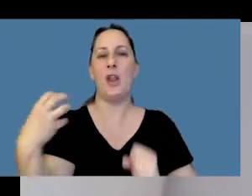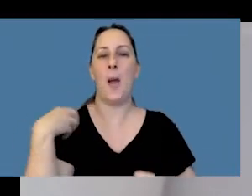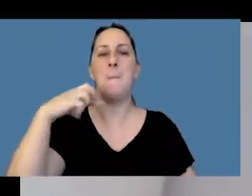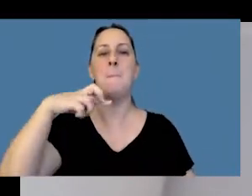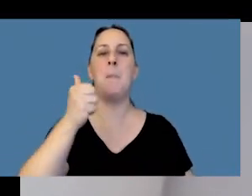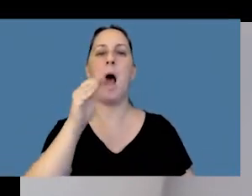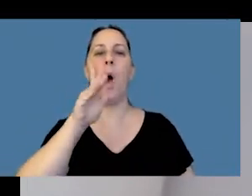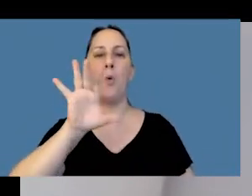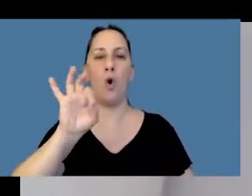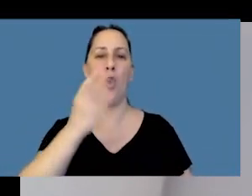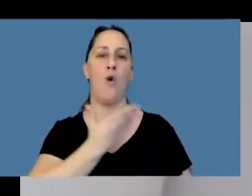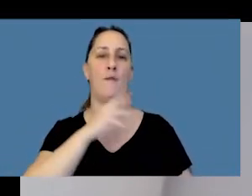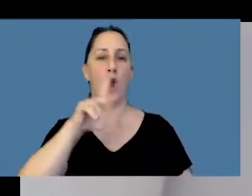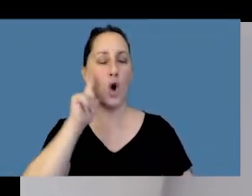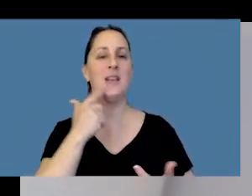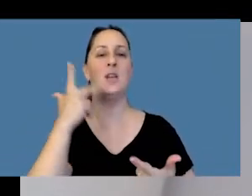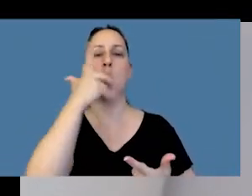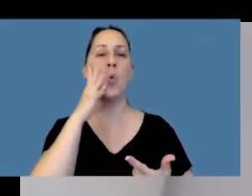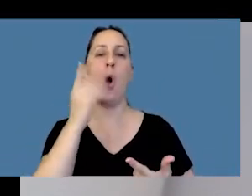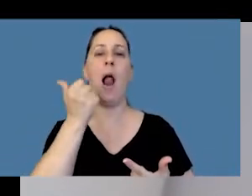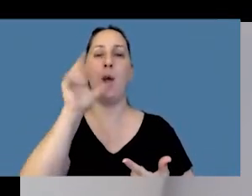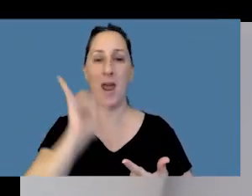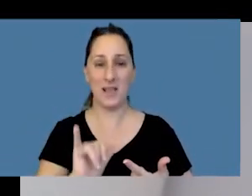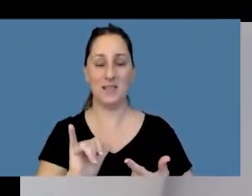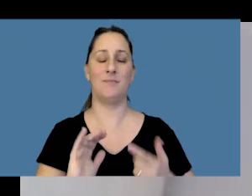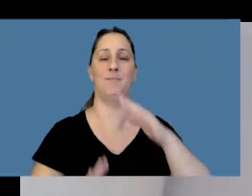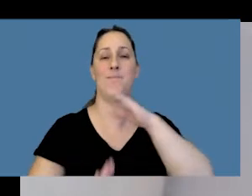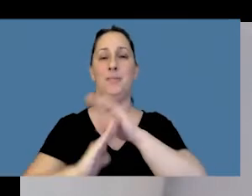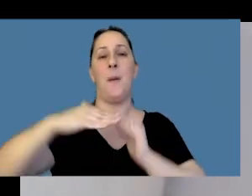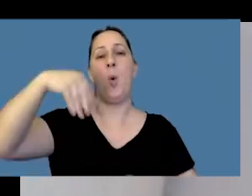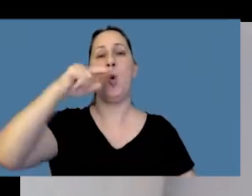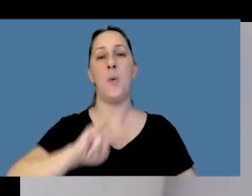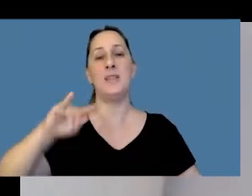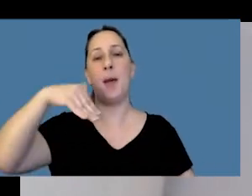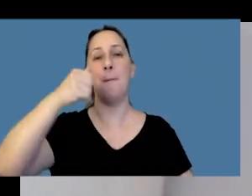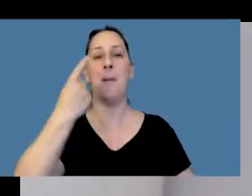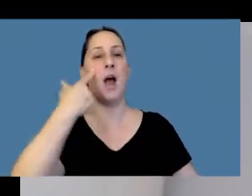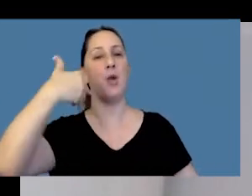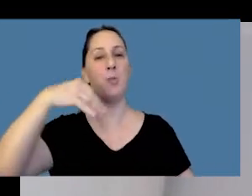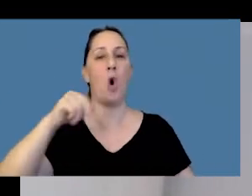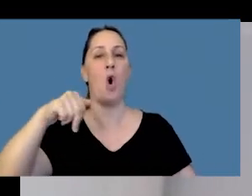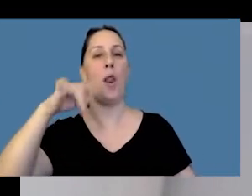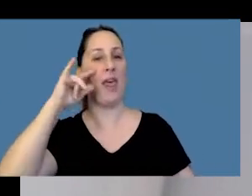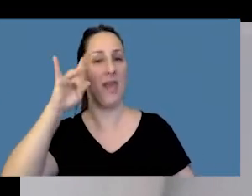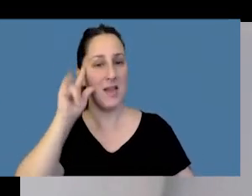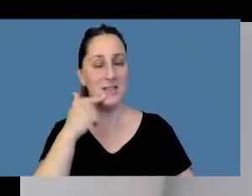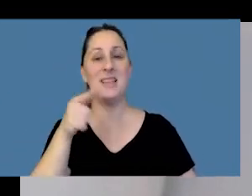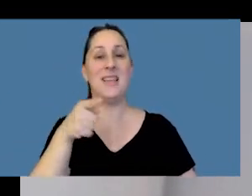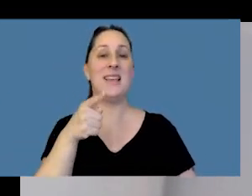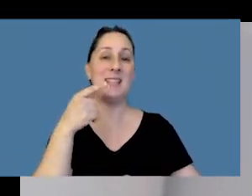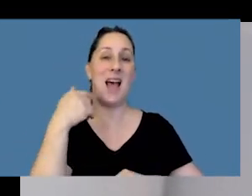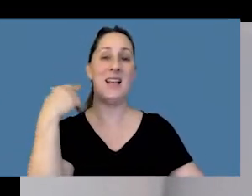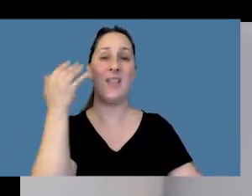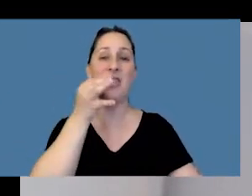al adjunto Hugo Álvarez, a las autoridades también de la Universidad Maimónides. Este ciclo, como sabrán, es un ciclo que